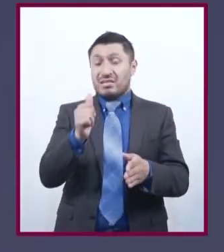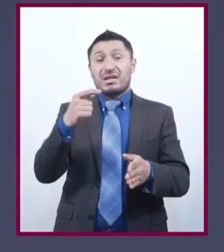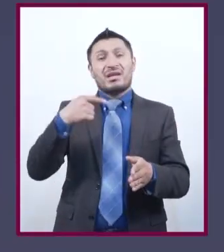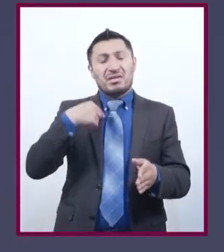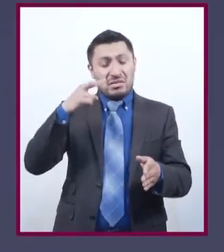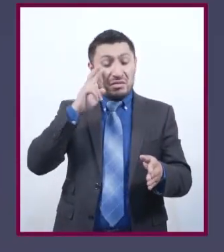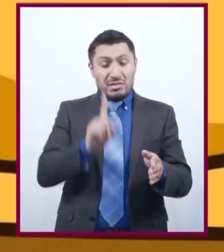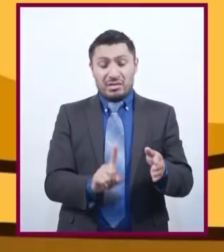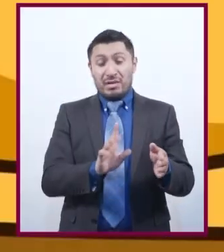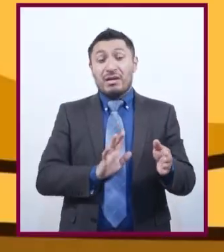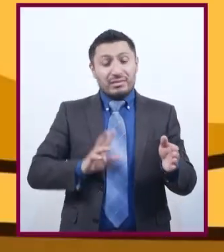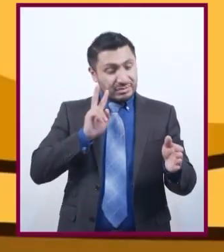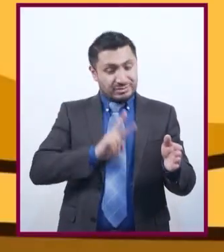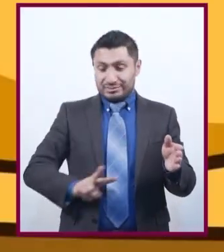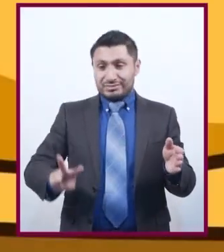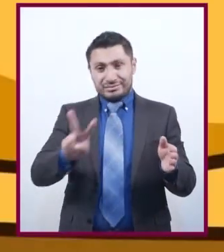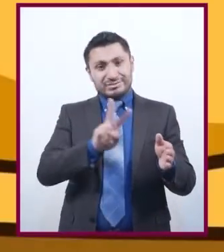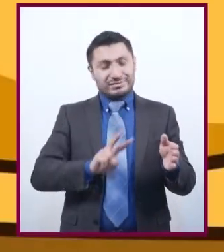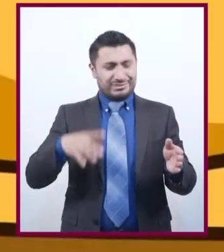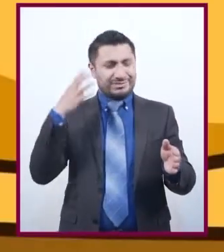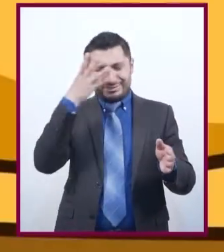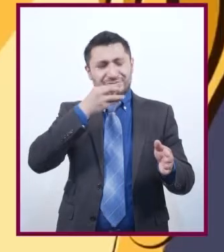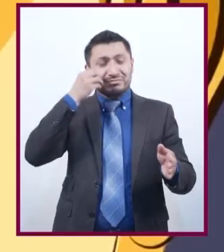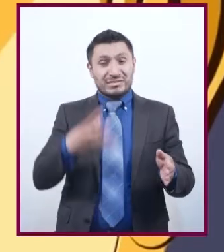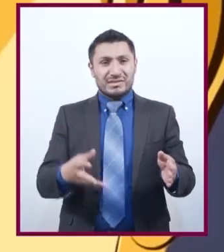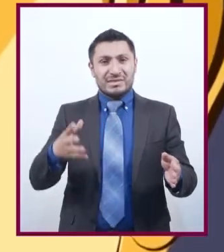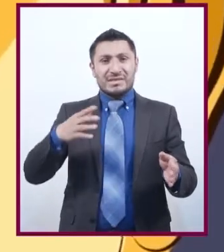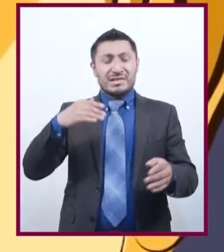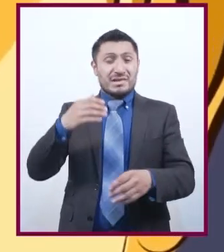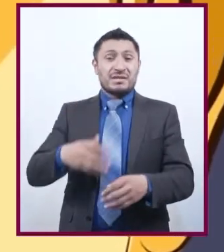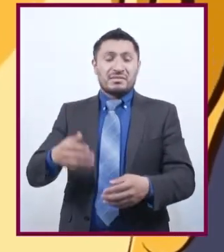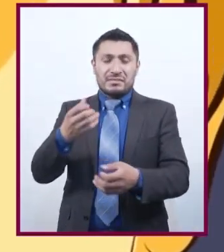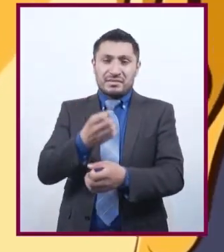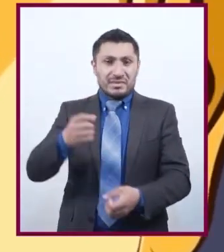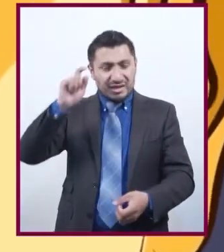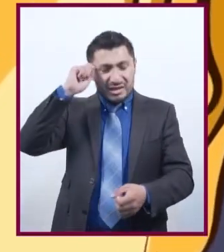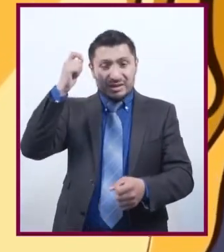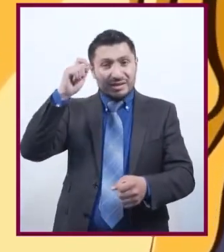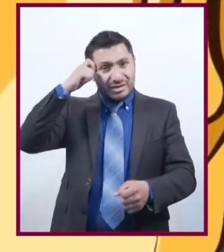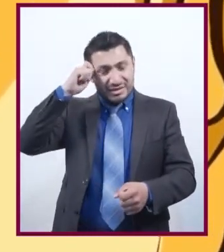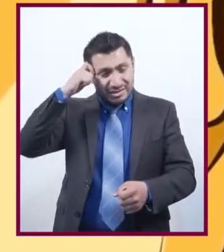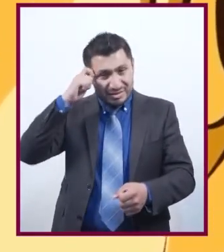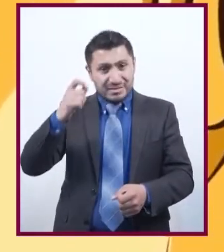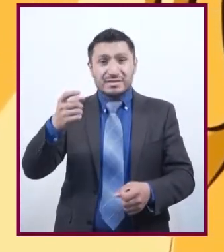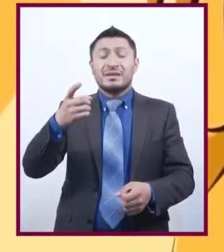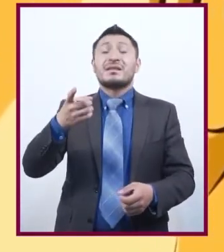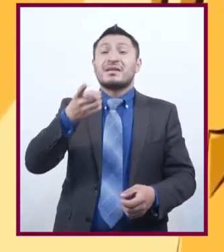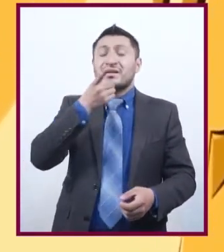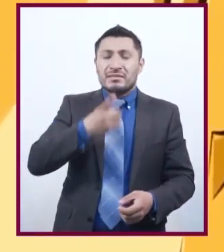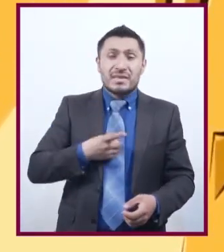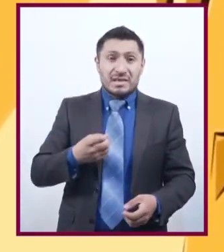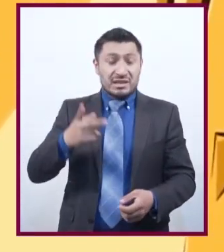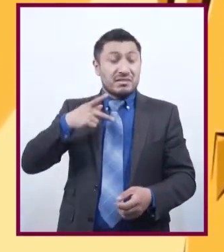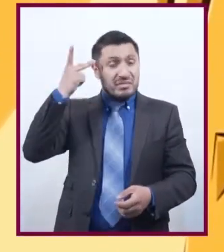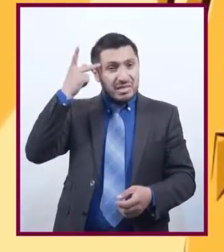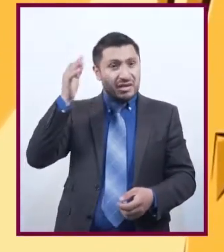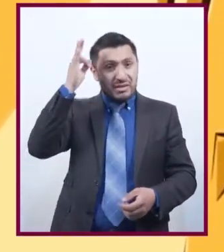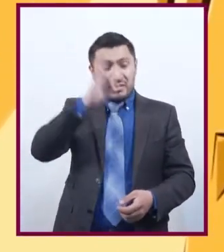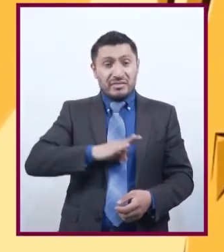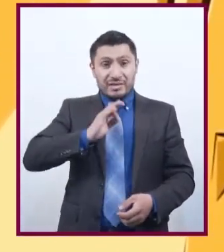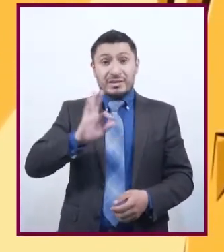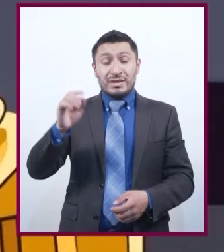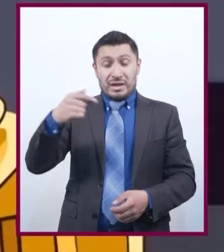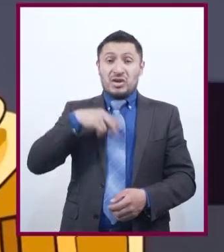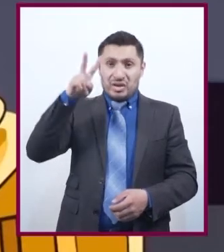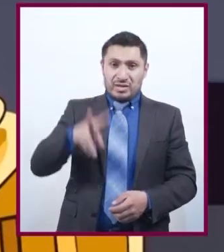todo cuanto me rodeaba era Hermosísimo mis cortesanos me llamaban el príncipe feliz y realmente era